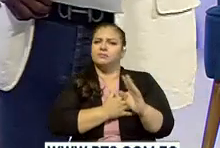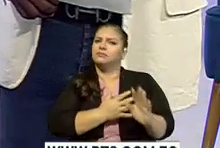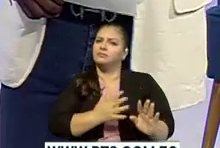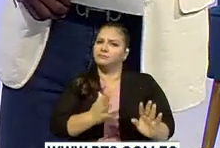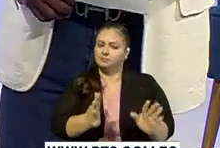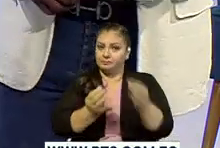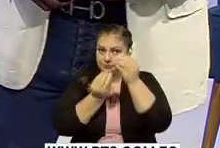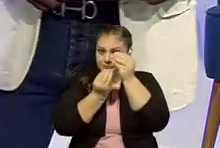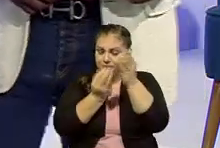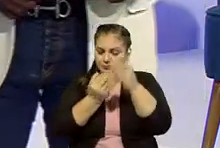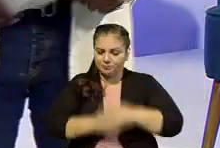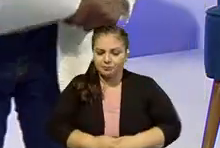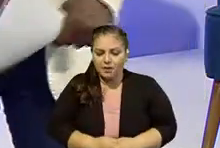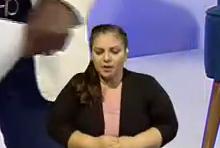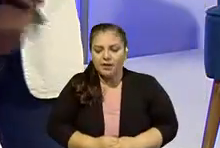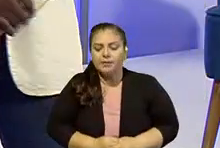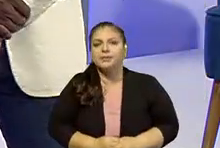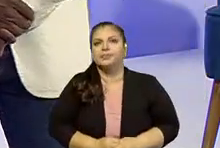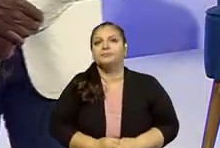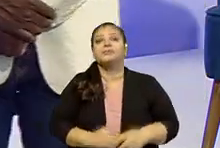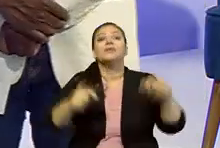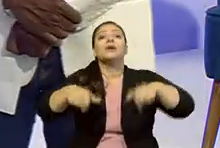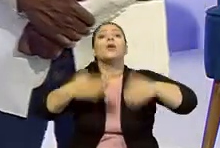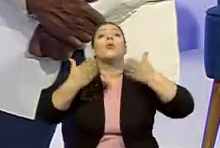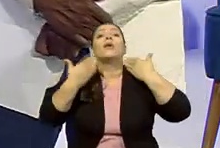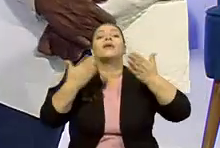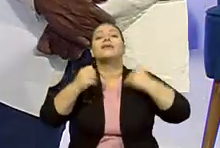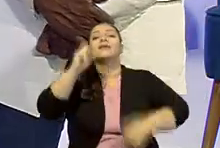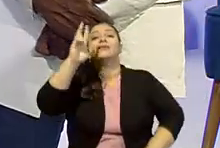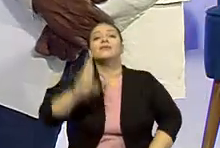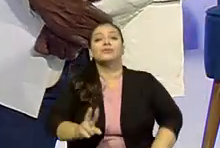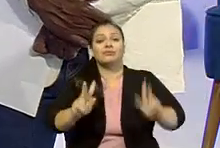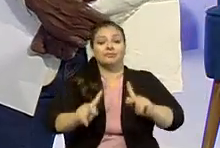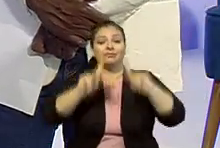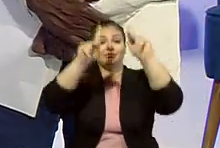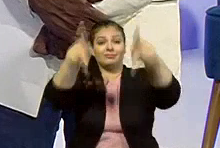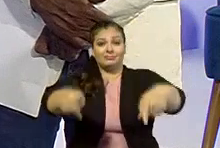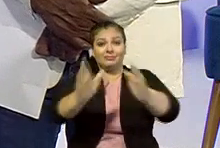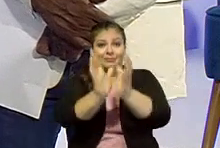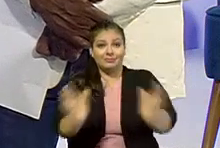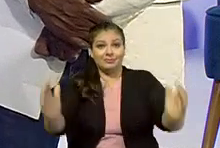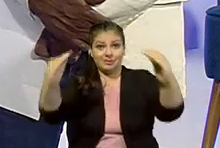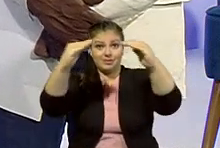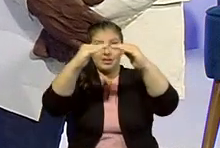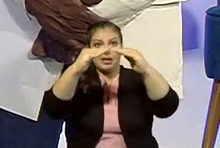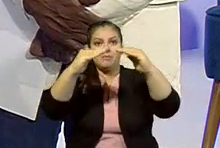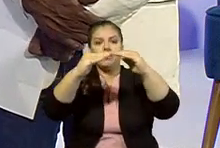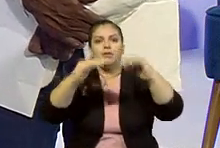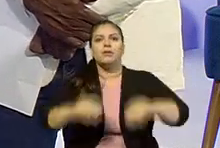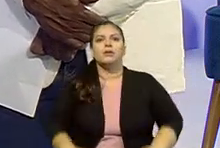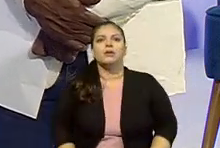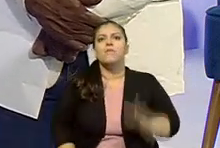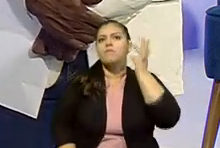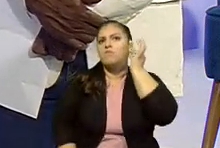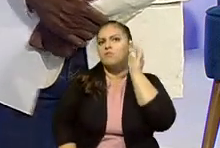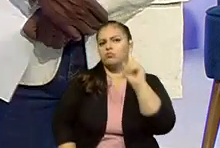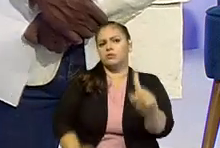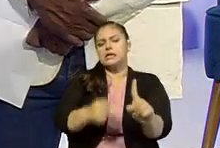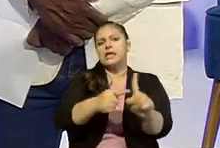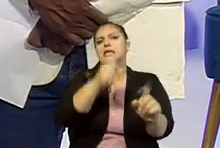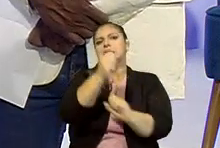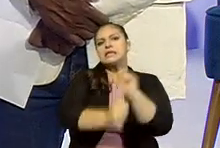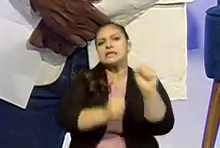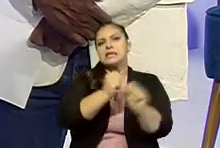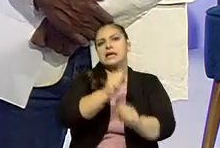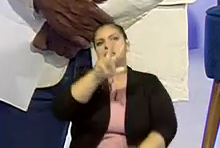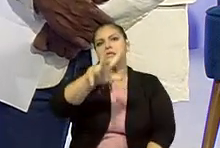mujer de 30 años de edad resultó con varias heridas tras ser atacada con picos de botella en la isla Trinitaria